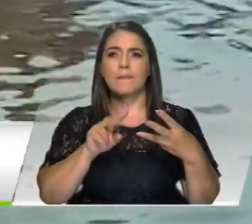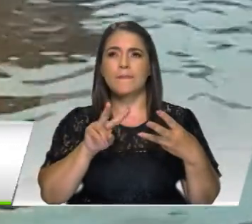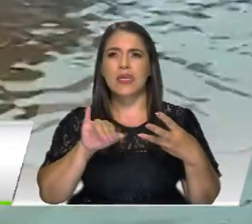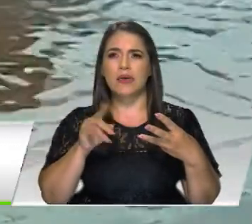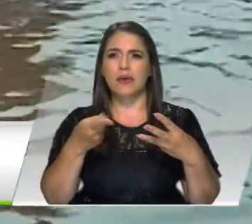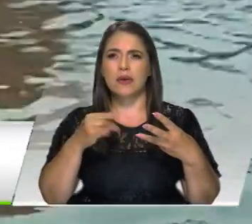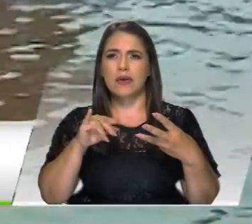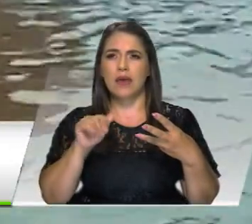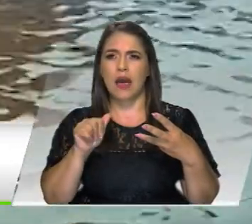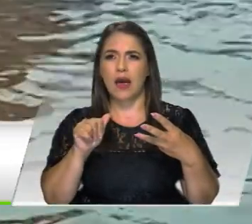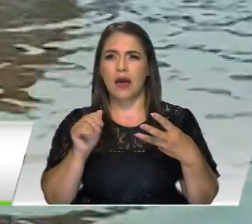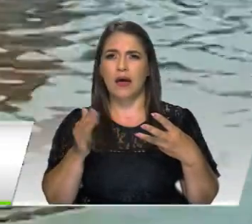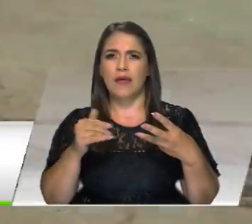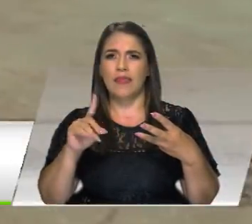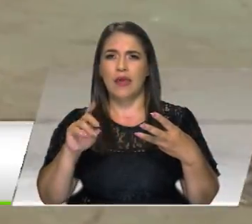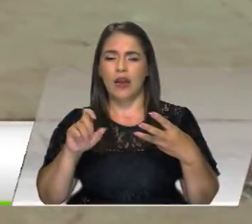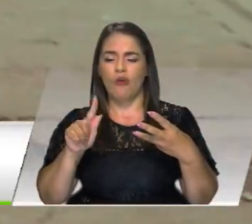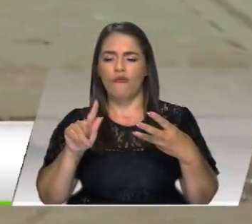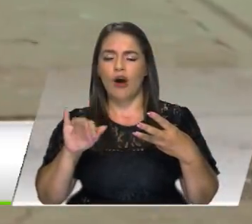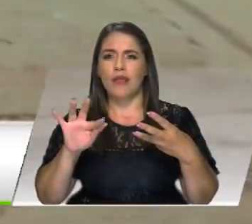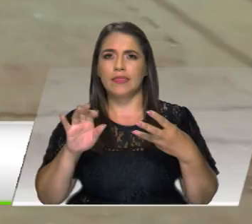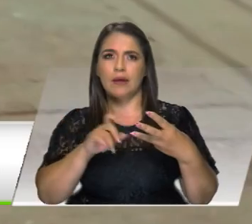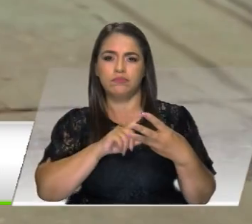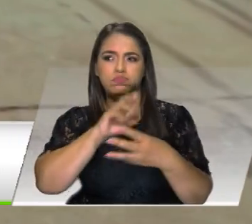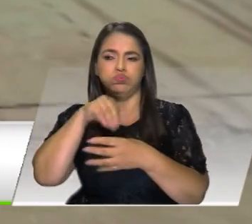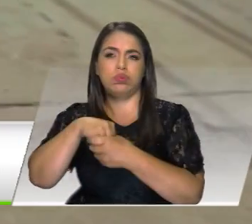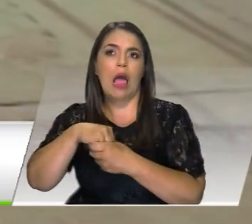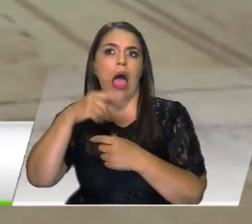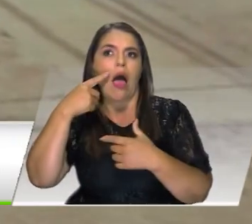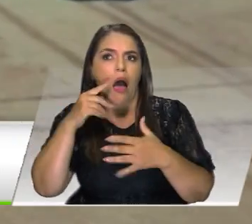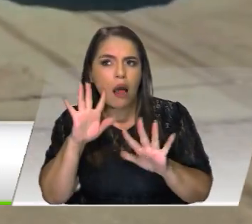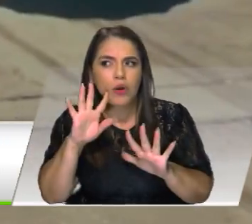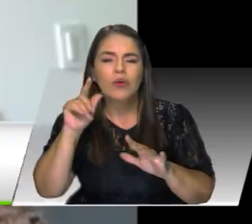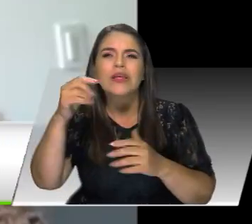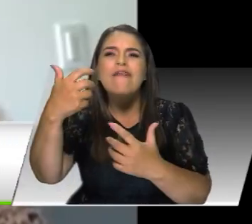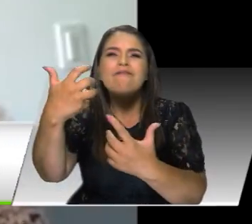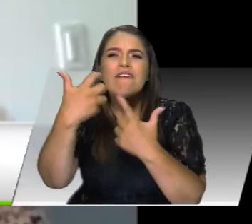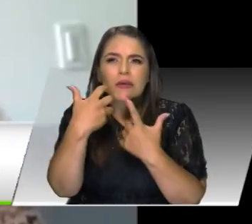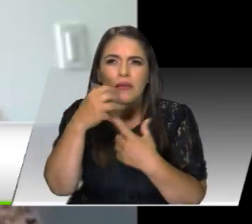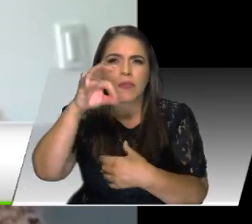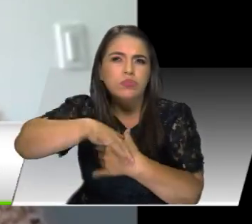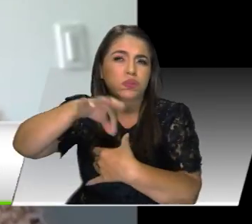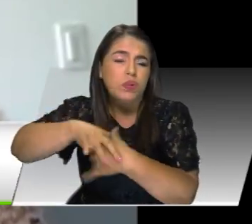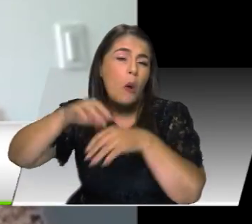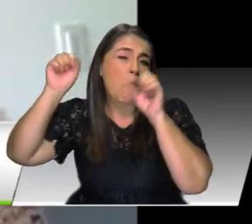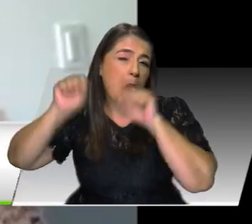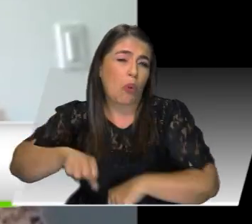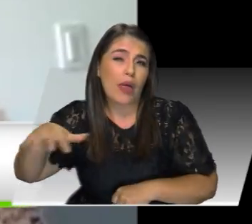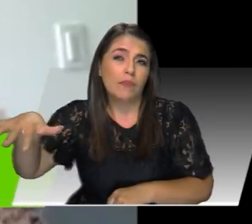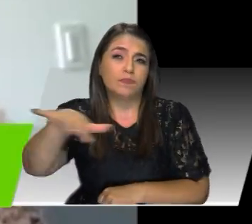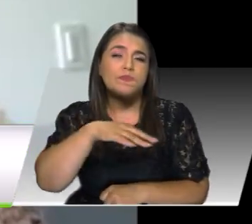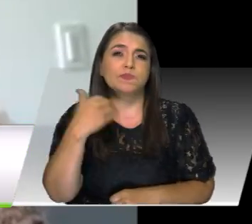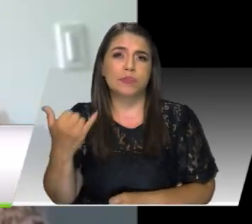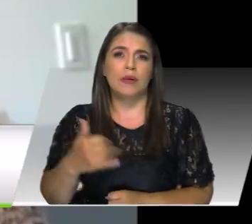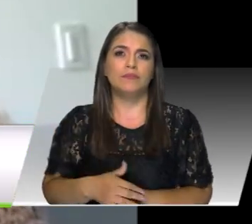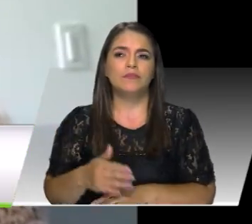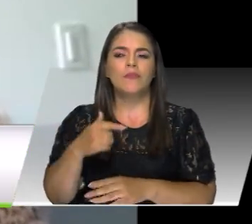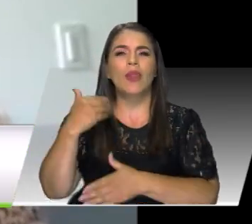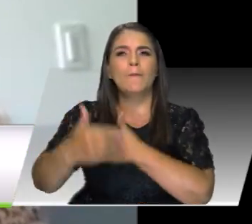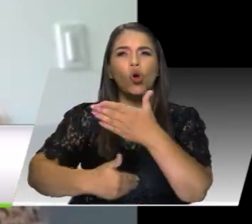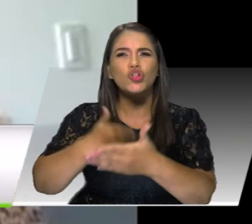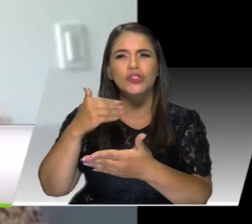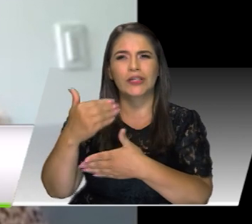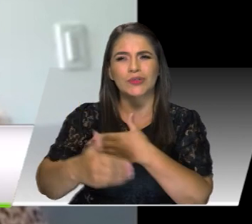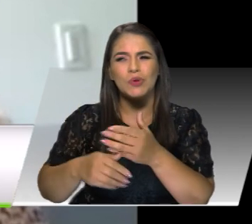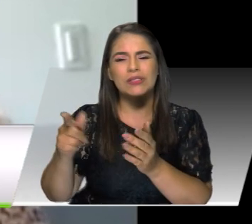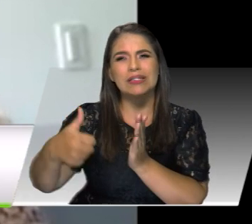paz, por las que se elegirán 16 representantes de las víctimas ante la Cámara. Entonces, lo que pudo ocurrir es que con el proceso de